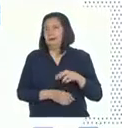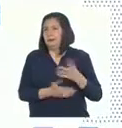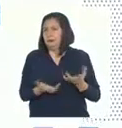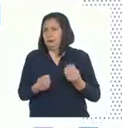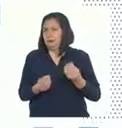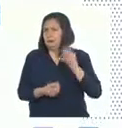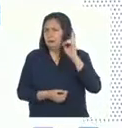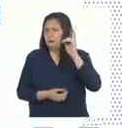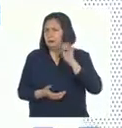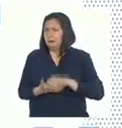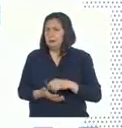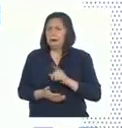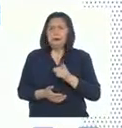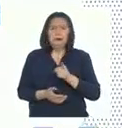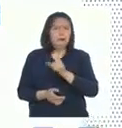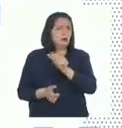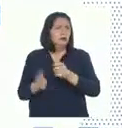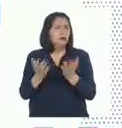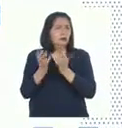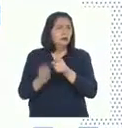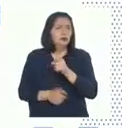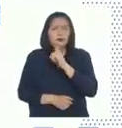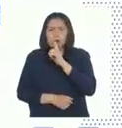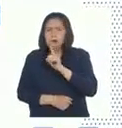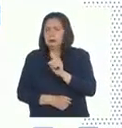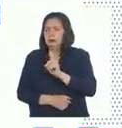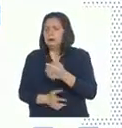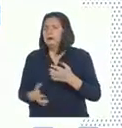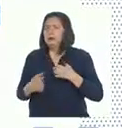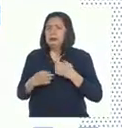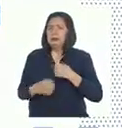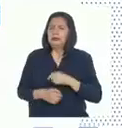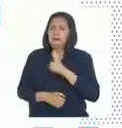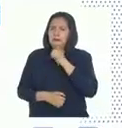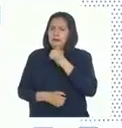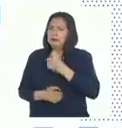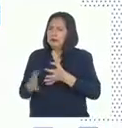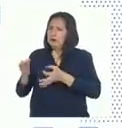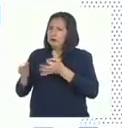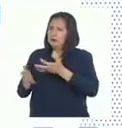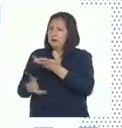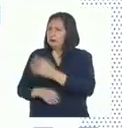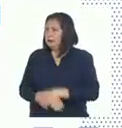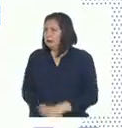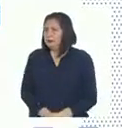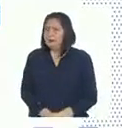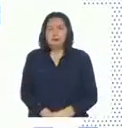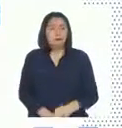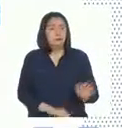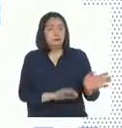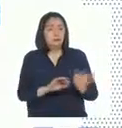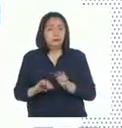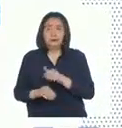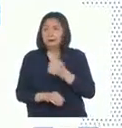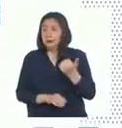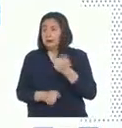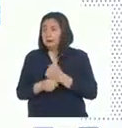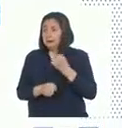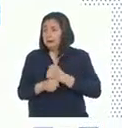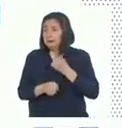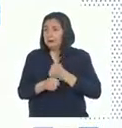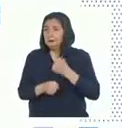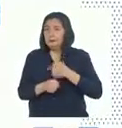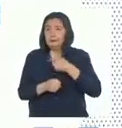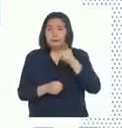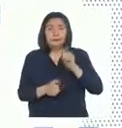y cómo el profesor silencia a sus estudiantes por protestar ante la injusticia que comete. Por otro lado, has trabajado